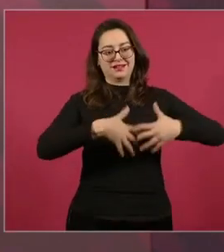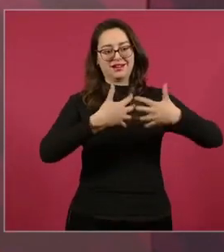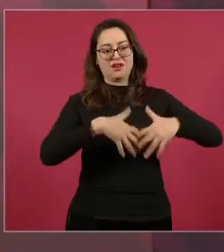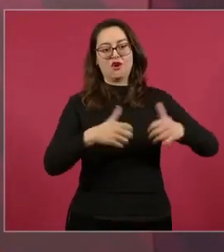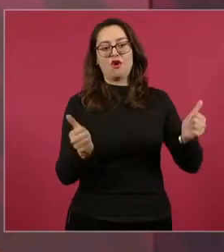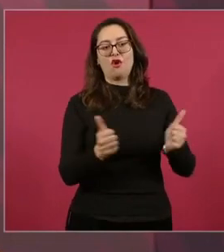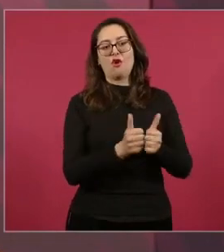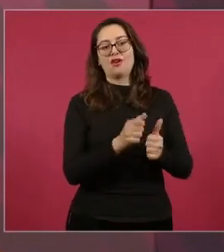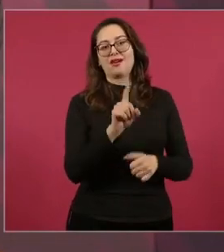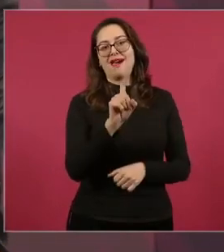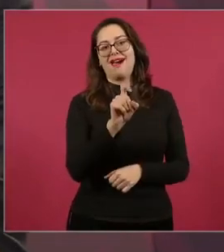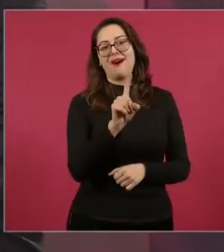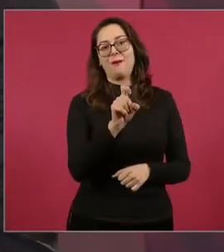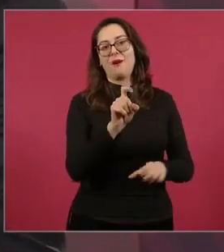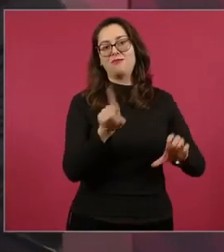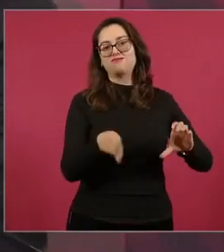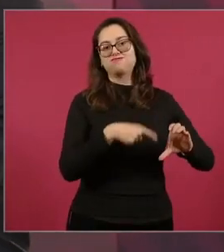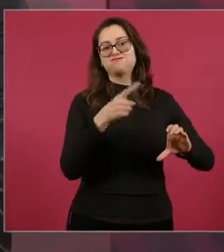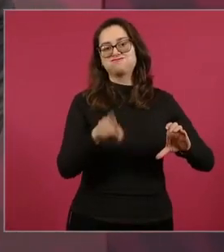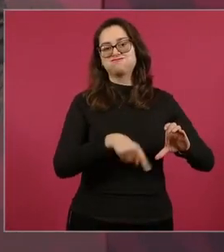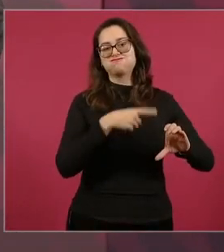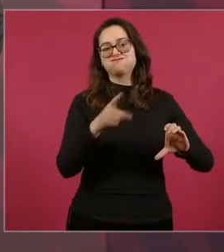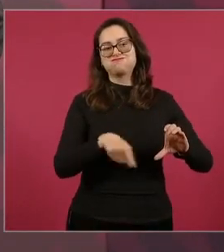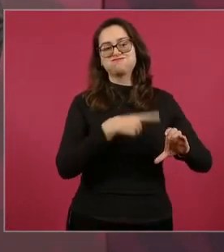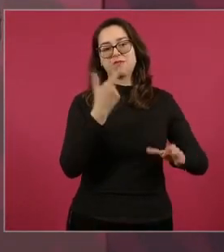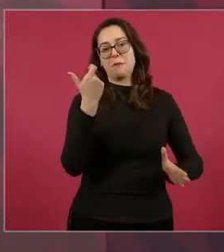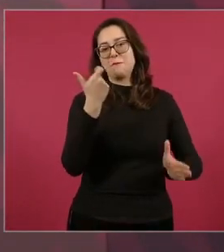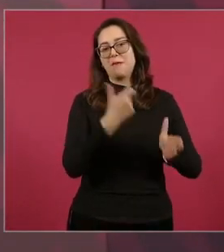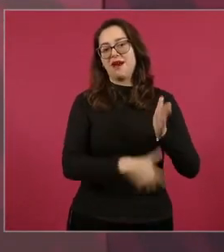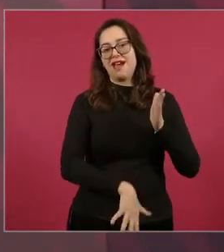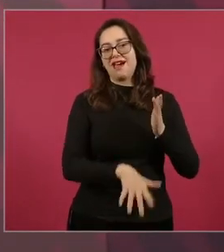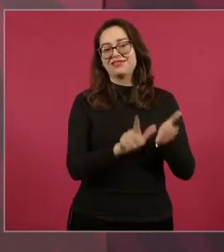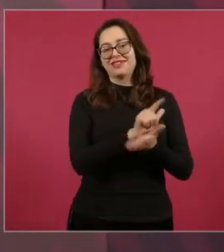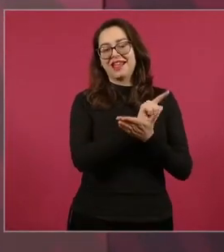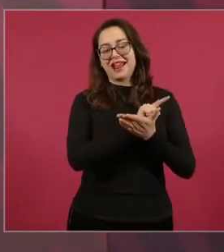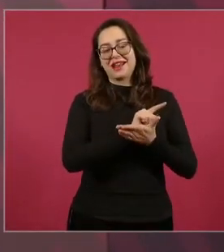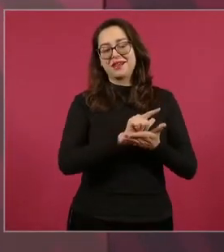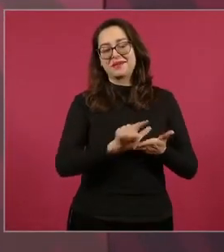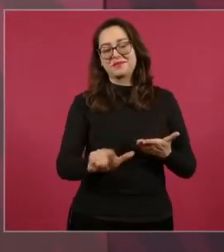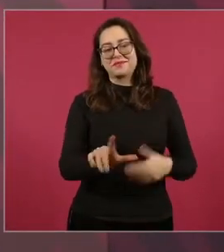más barata, más limpia, que es el agua.